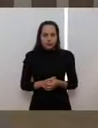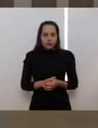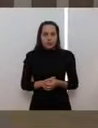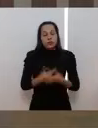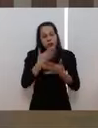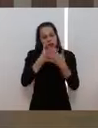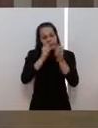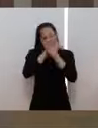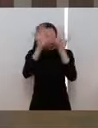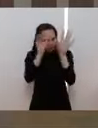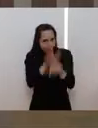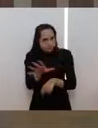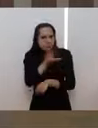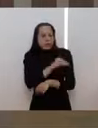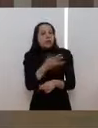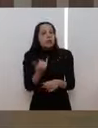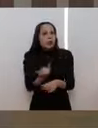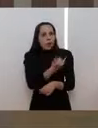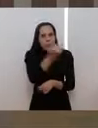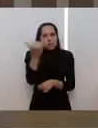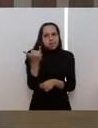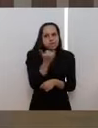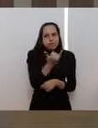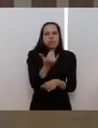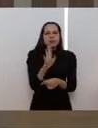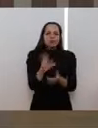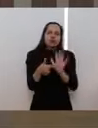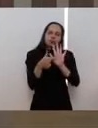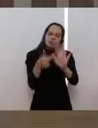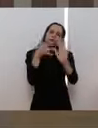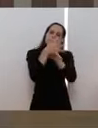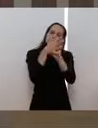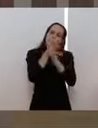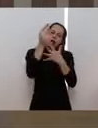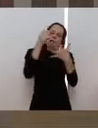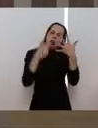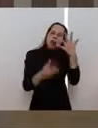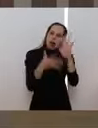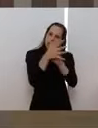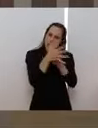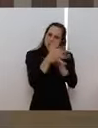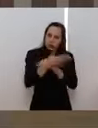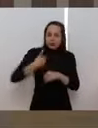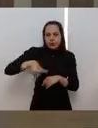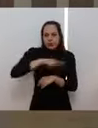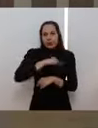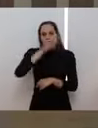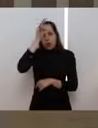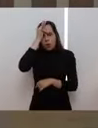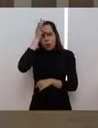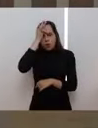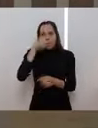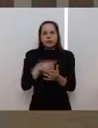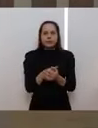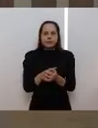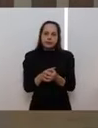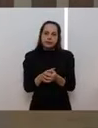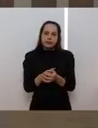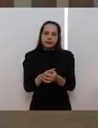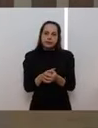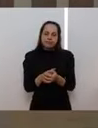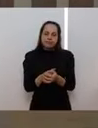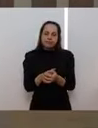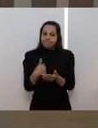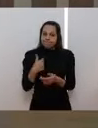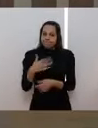muy buenos días para todos quien nos acompañan en la presentación de la información de nuestro hospital es para mí un